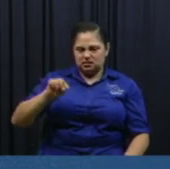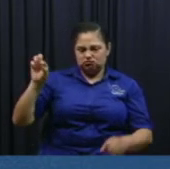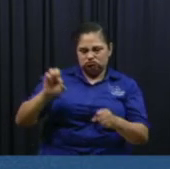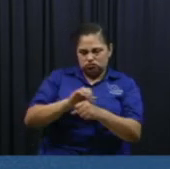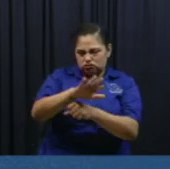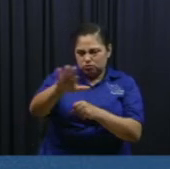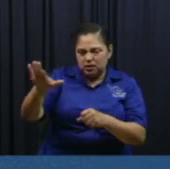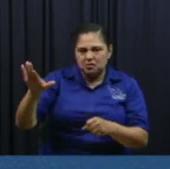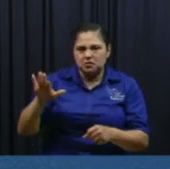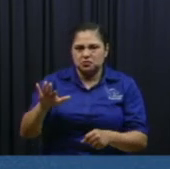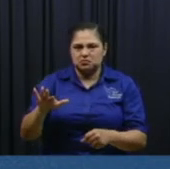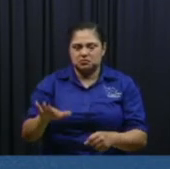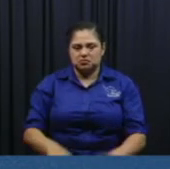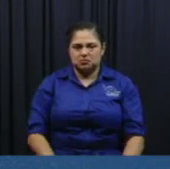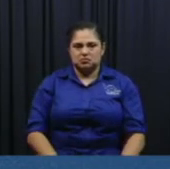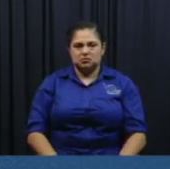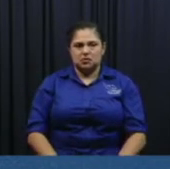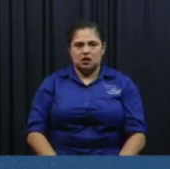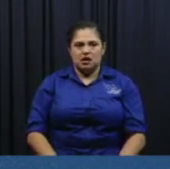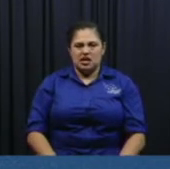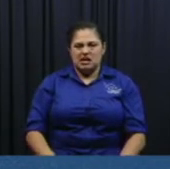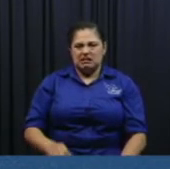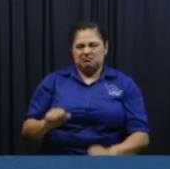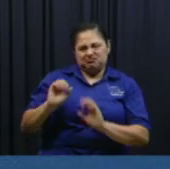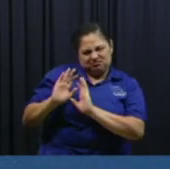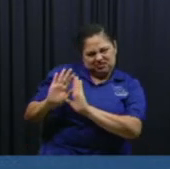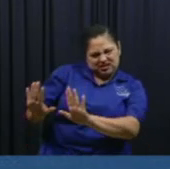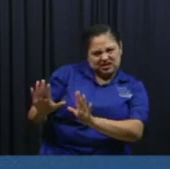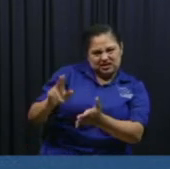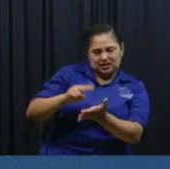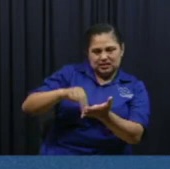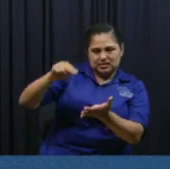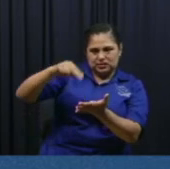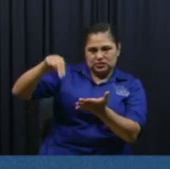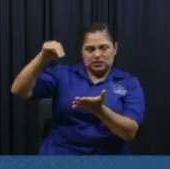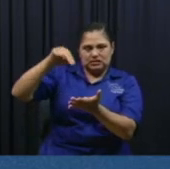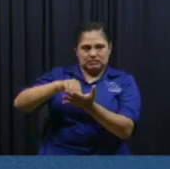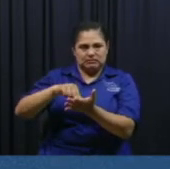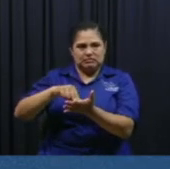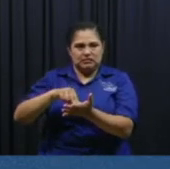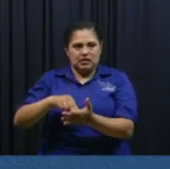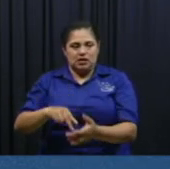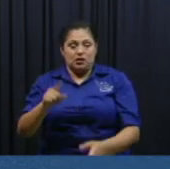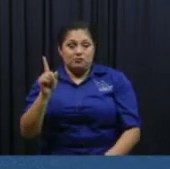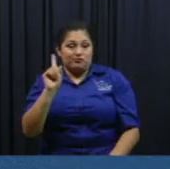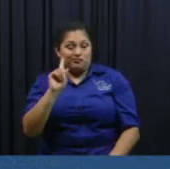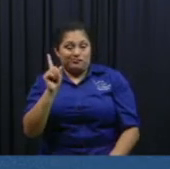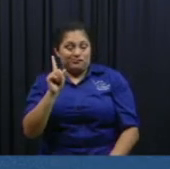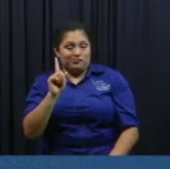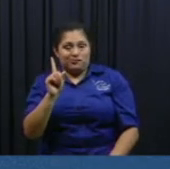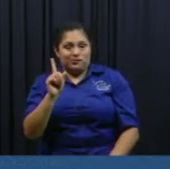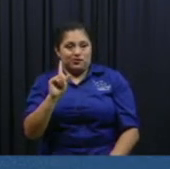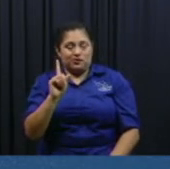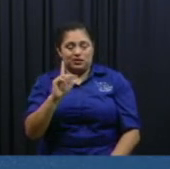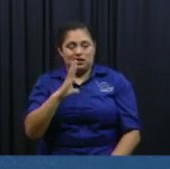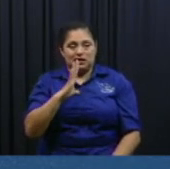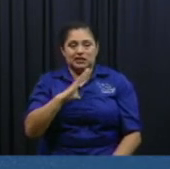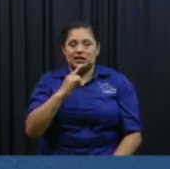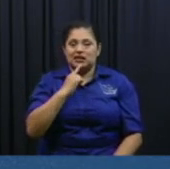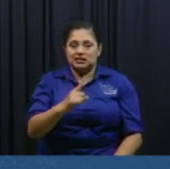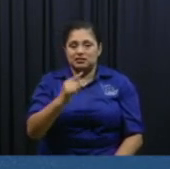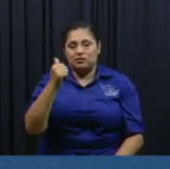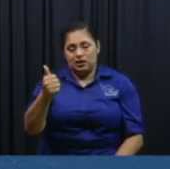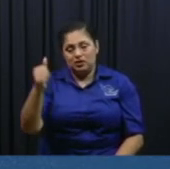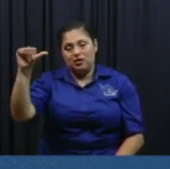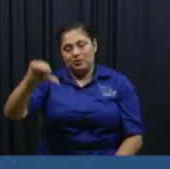pueblos lo aborrecerán Las Naciones no hay que llamarle Bueno a lo malo ni mal a